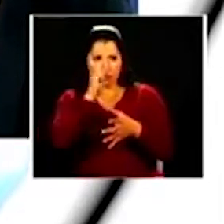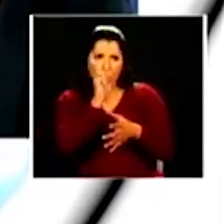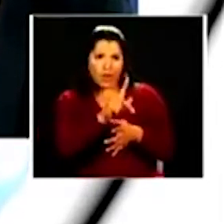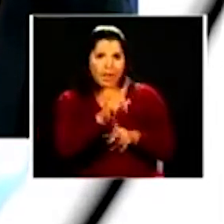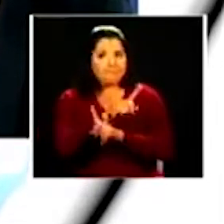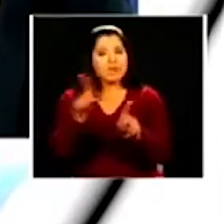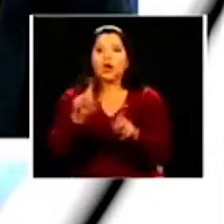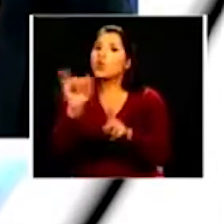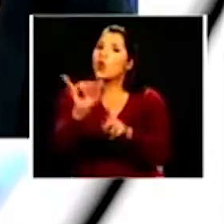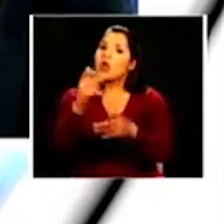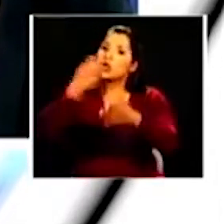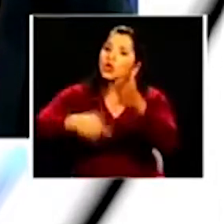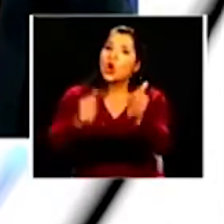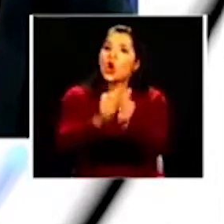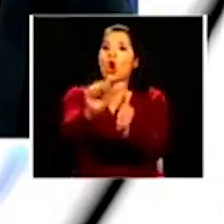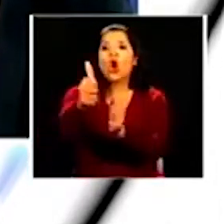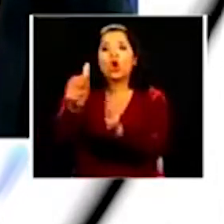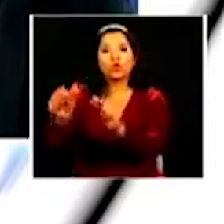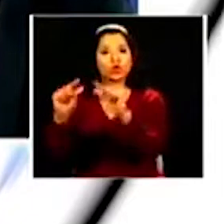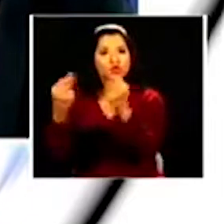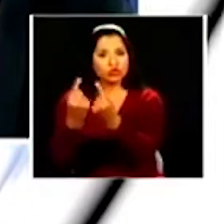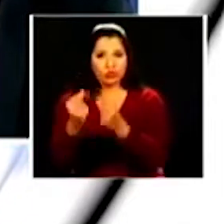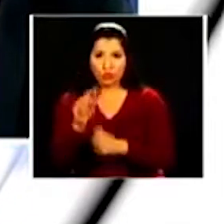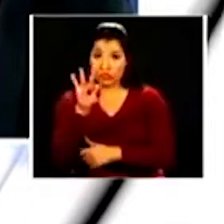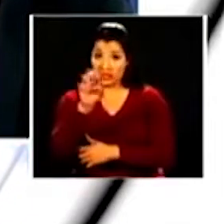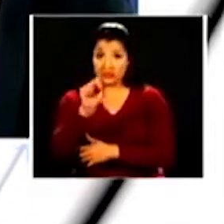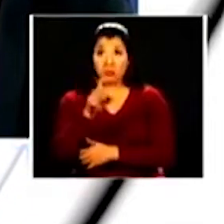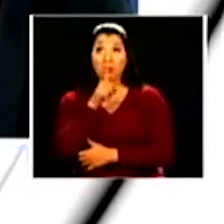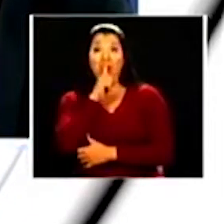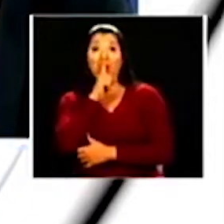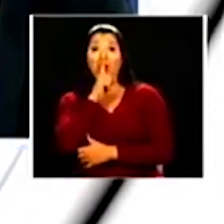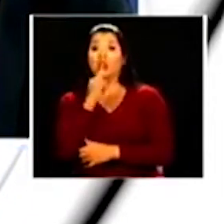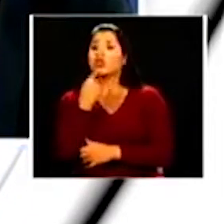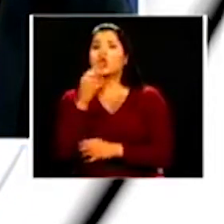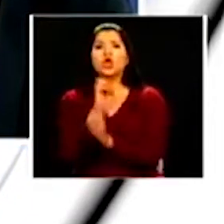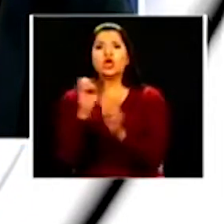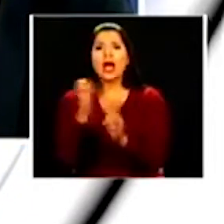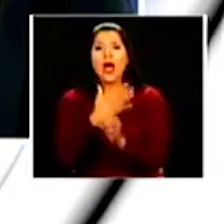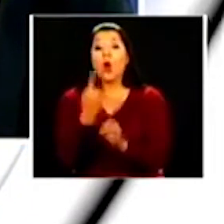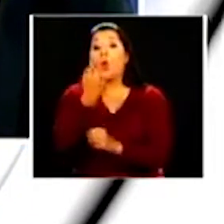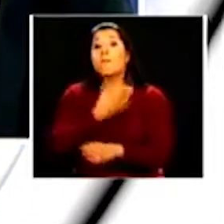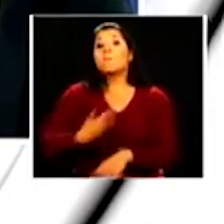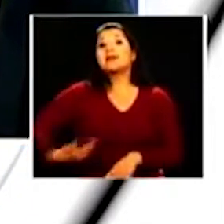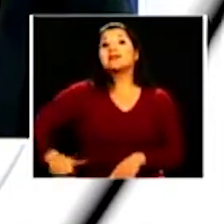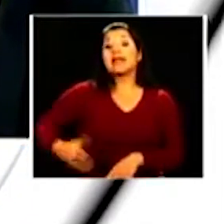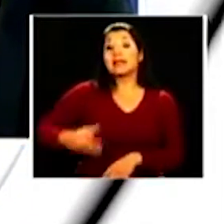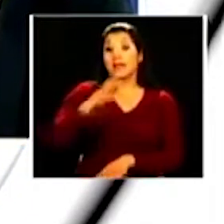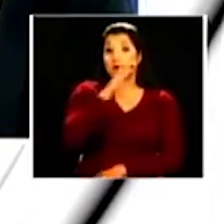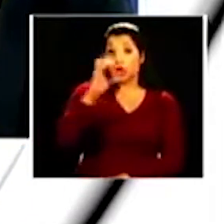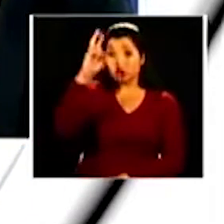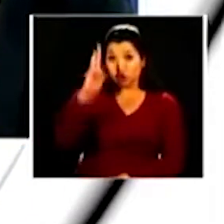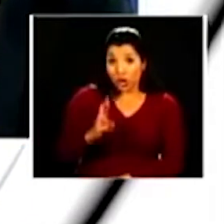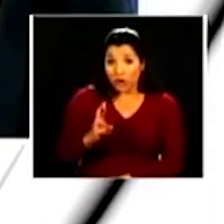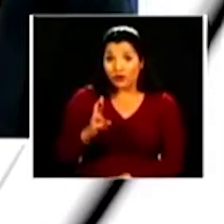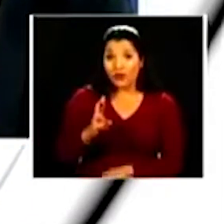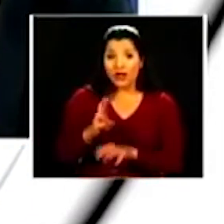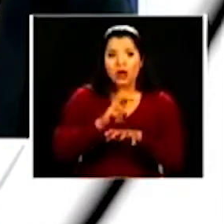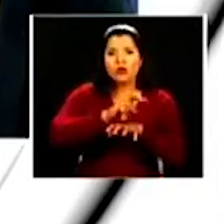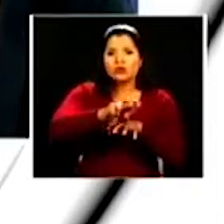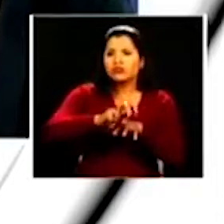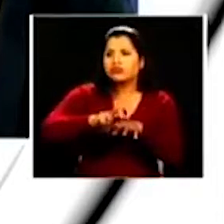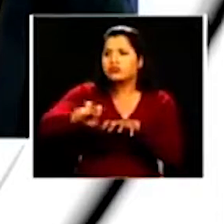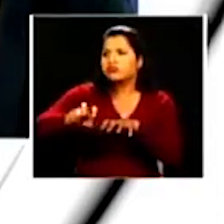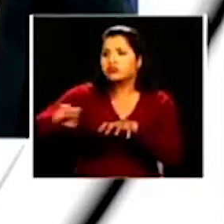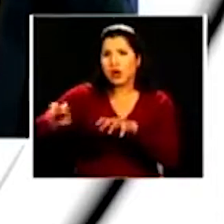sentidos. El tribunal, repito, no ha dicho nada sobre un presidente de la República que ha estado en diferentes zonas, precisamente en las